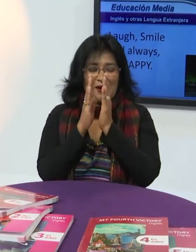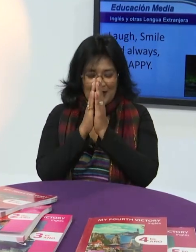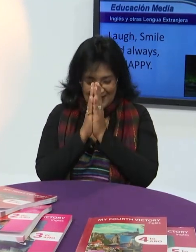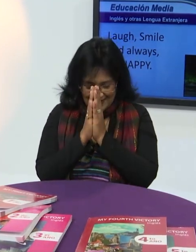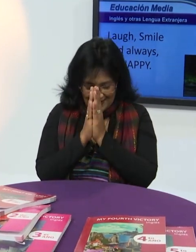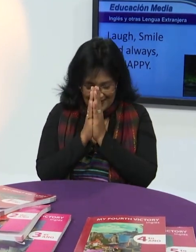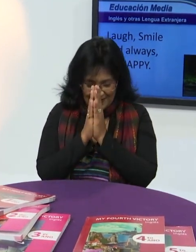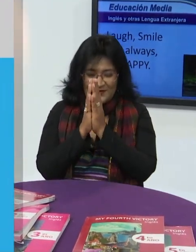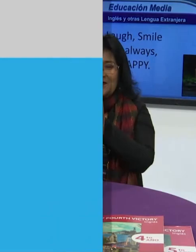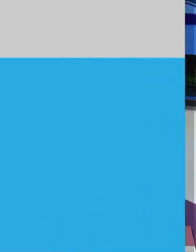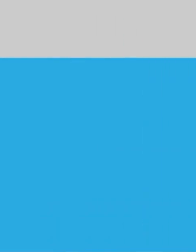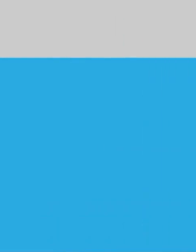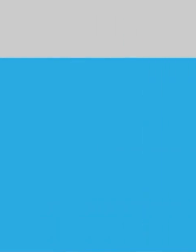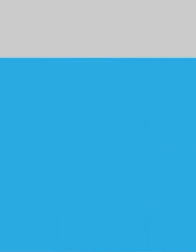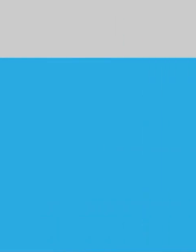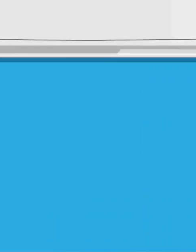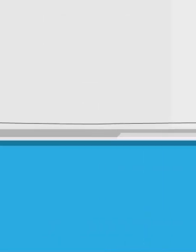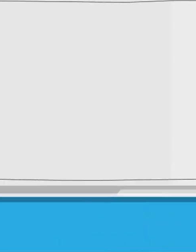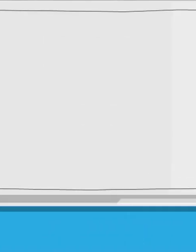Namaste.